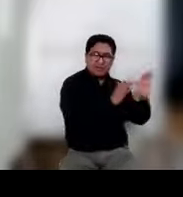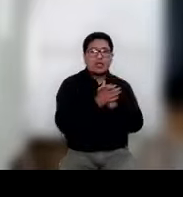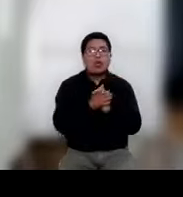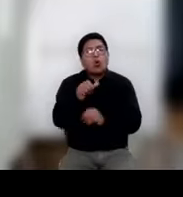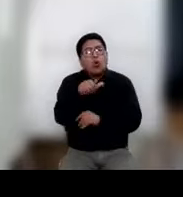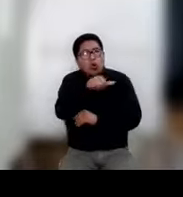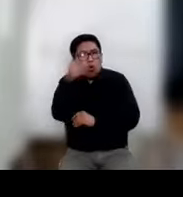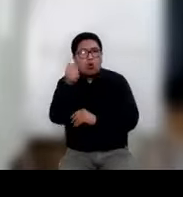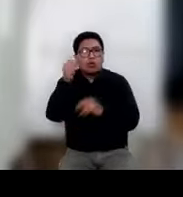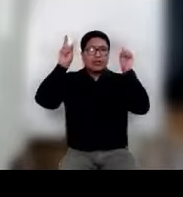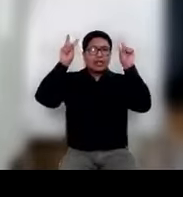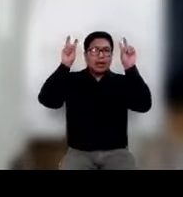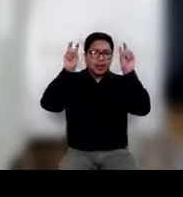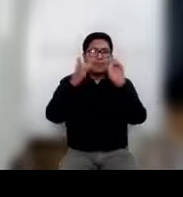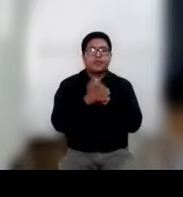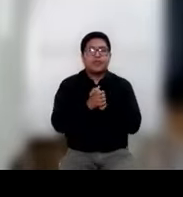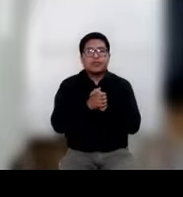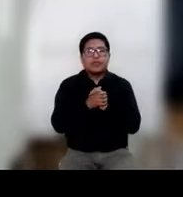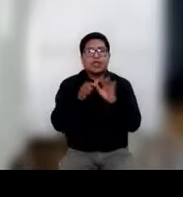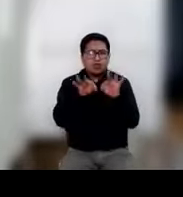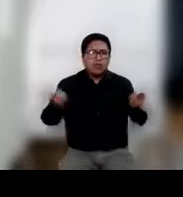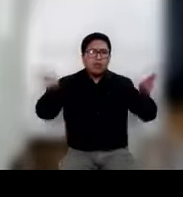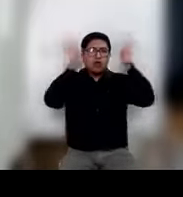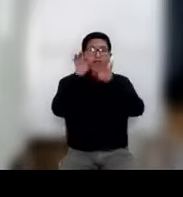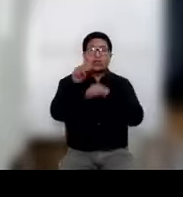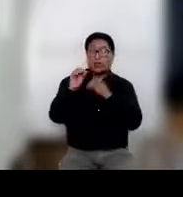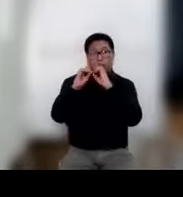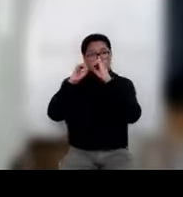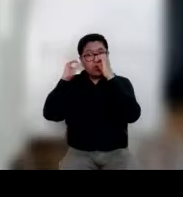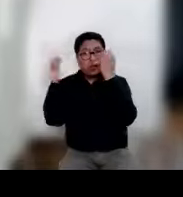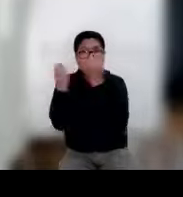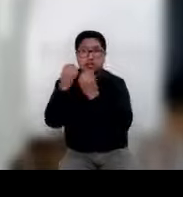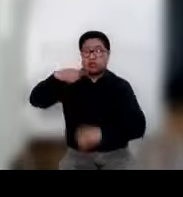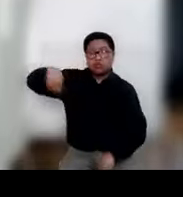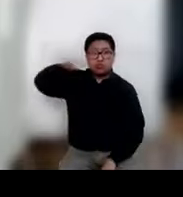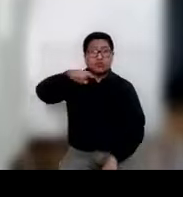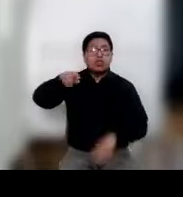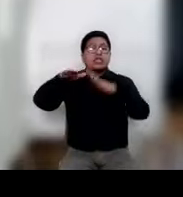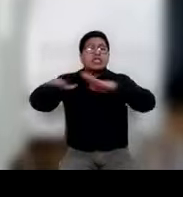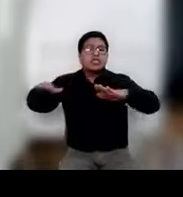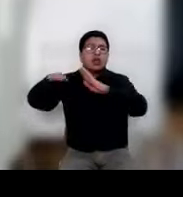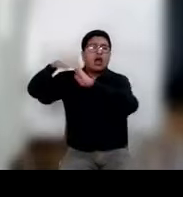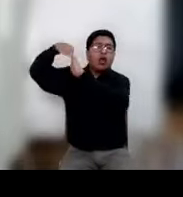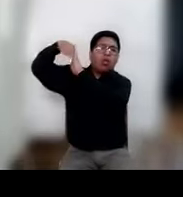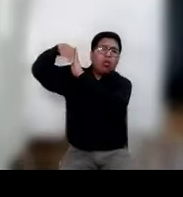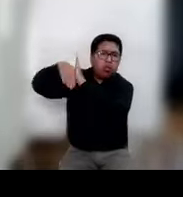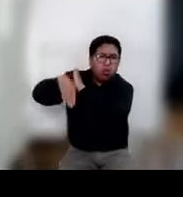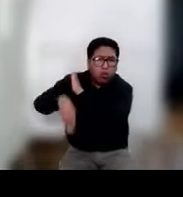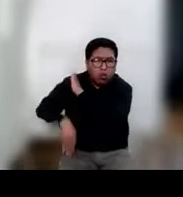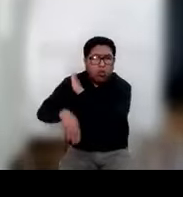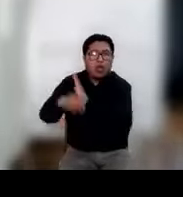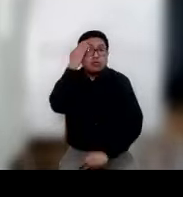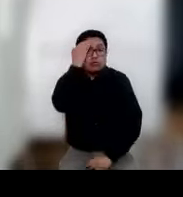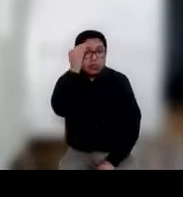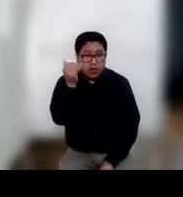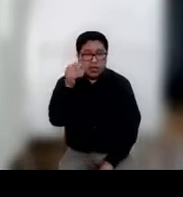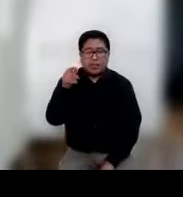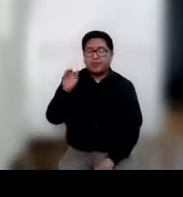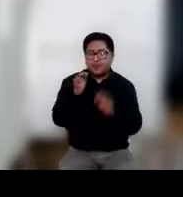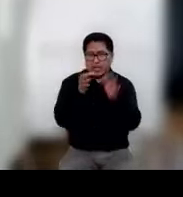tomar en cuenta que las organizaciones de los chicos entra en crisis porque precisamente por su naturaleza